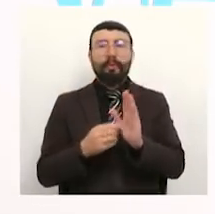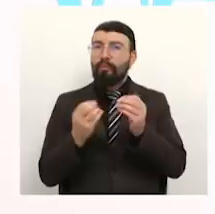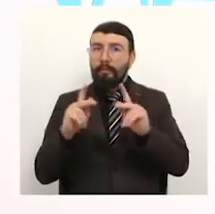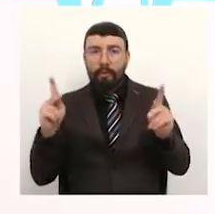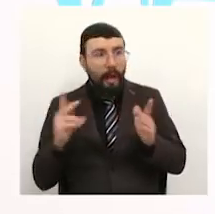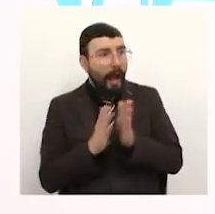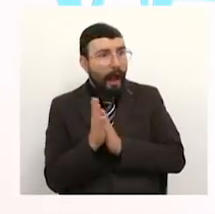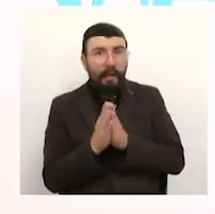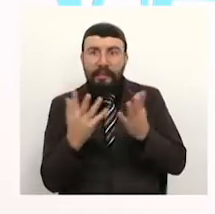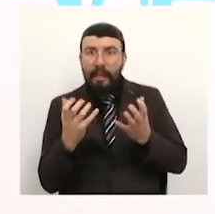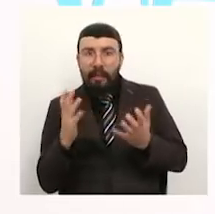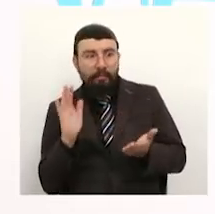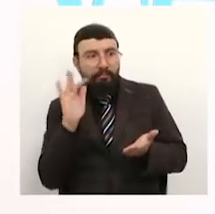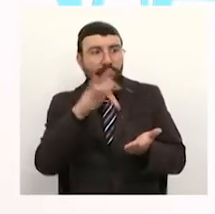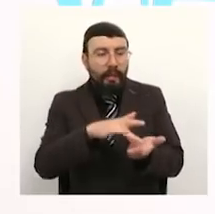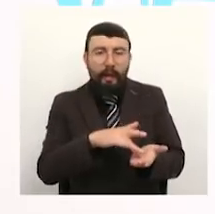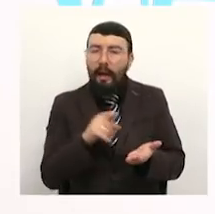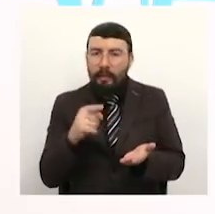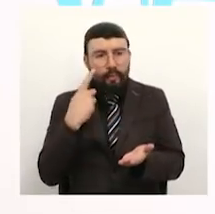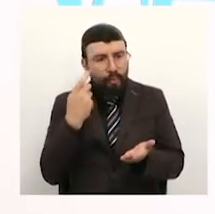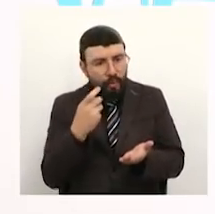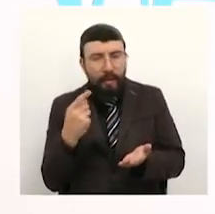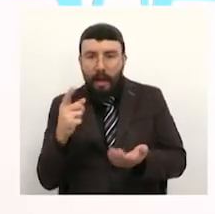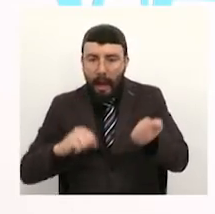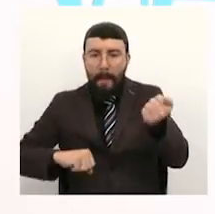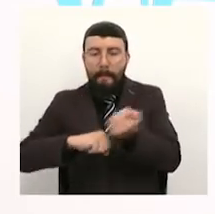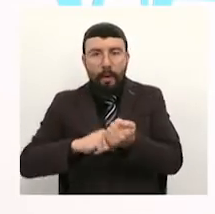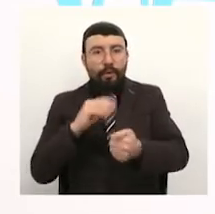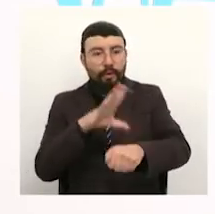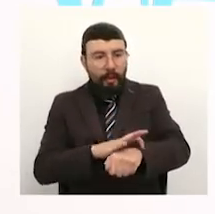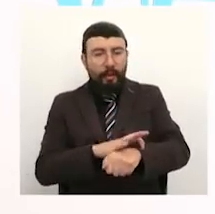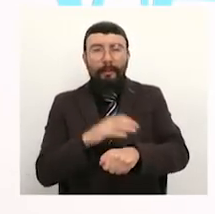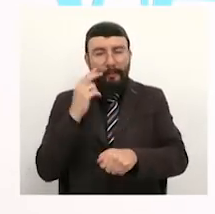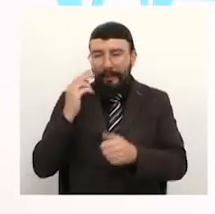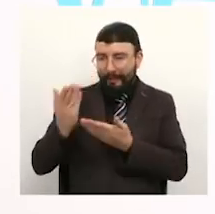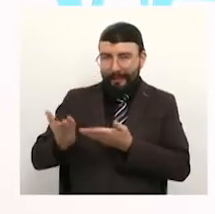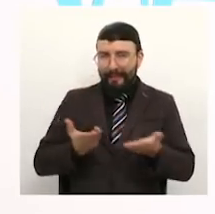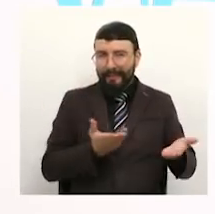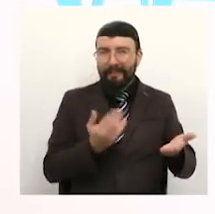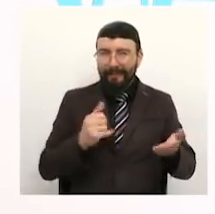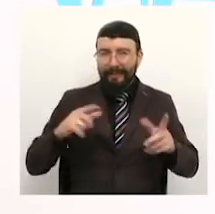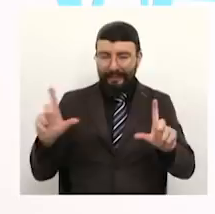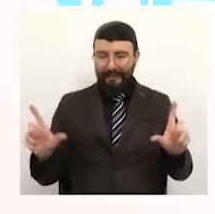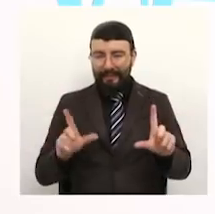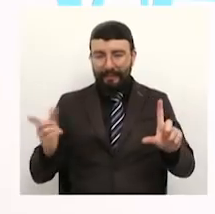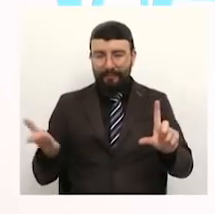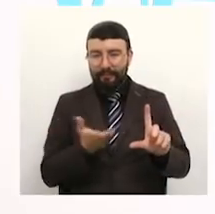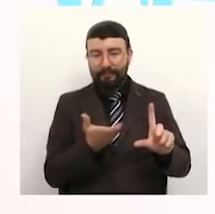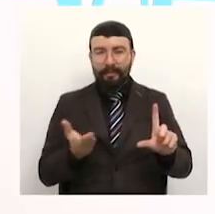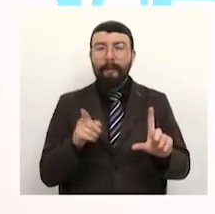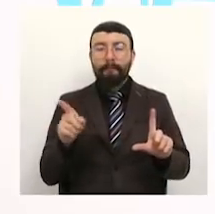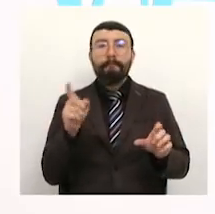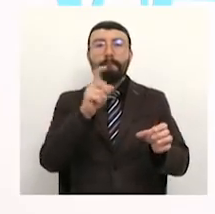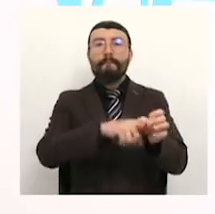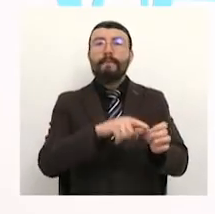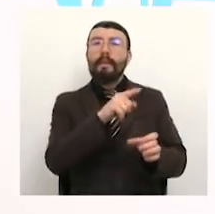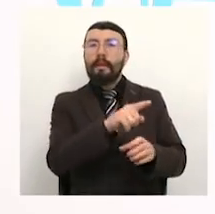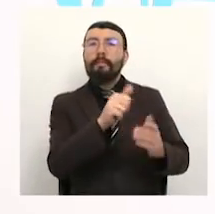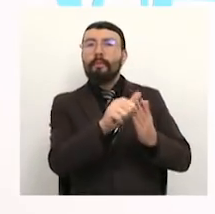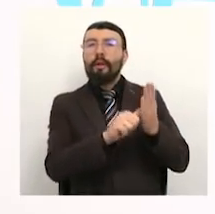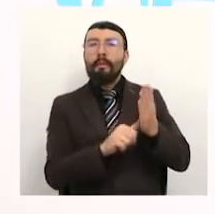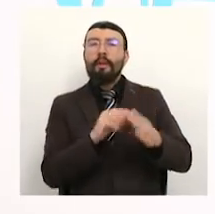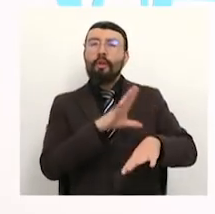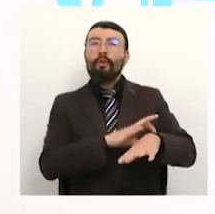estos sitios que estaban buscando ese apoyo médico ustedes lo ven ahí los teléfonos en el programa nuestro doctor roja acerca a tu casa y la